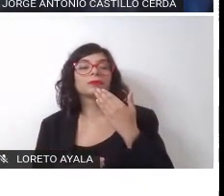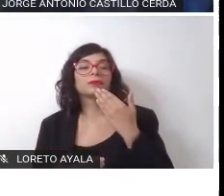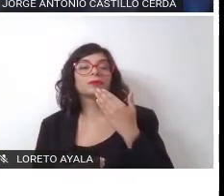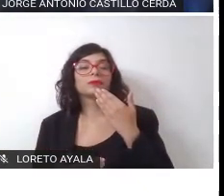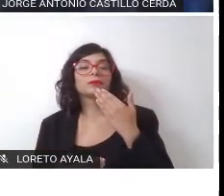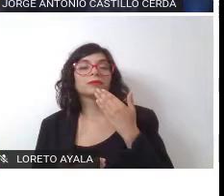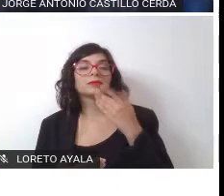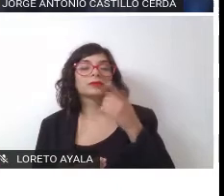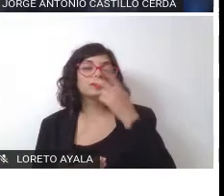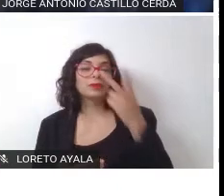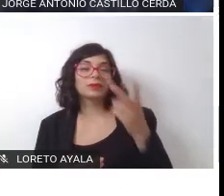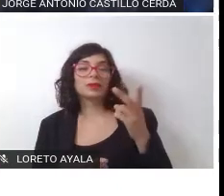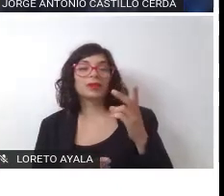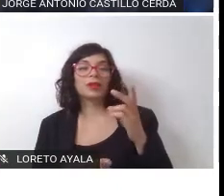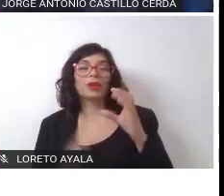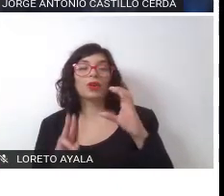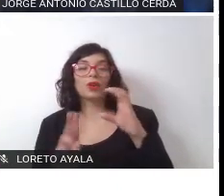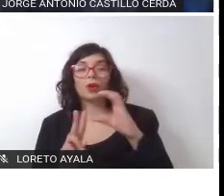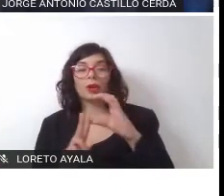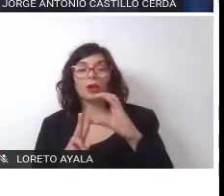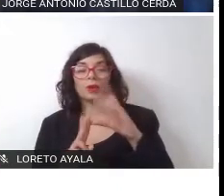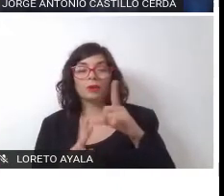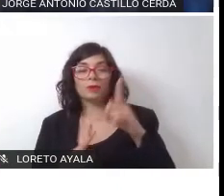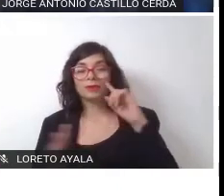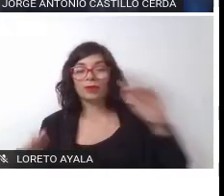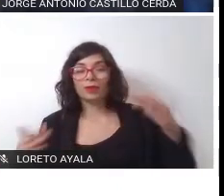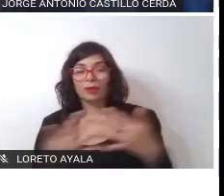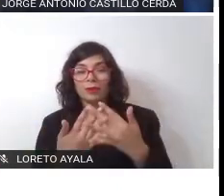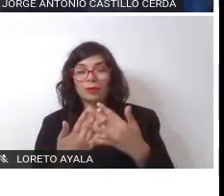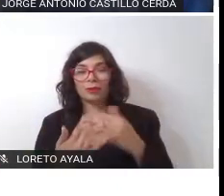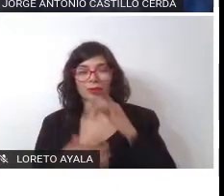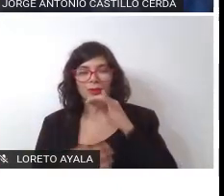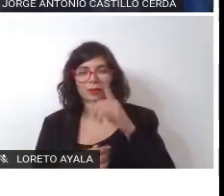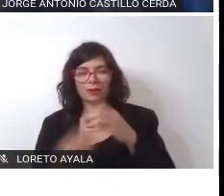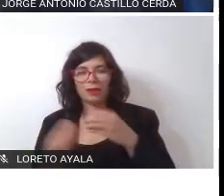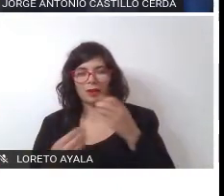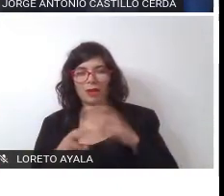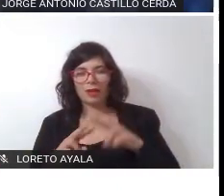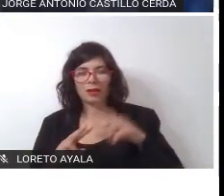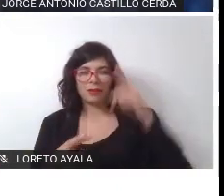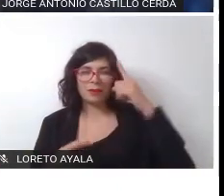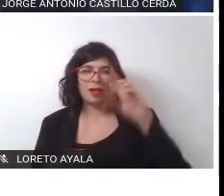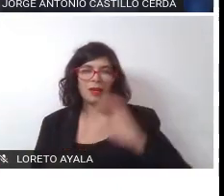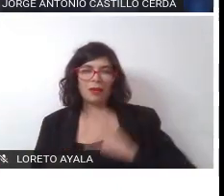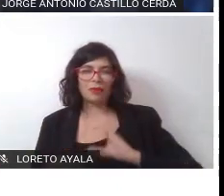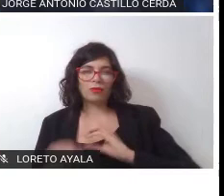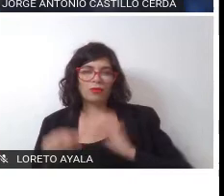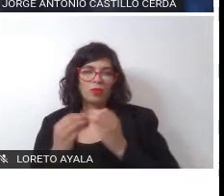unidad de currículum, no sé si lo hizo pensando en el mundo multigrado, ¿eh? No